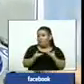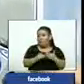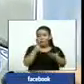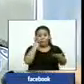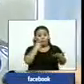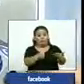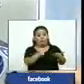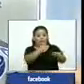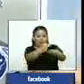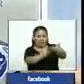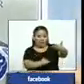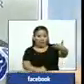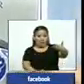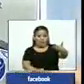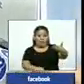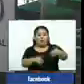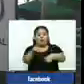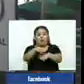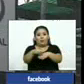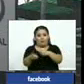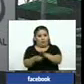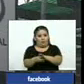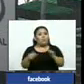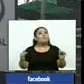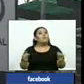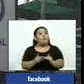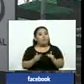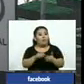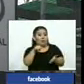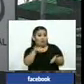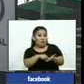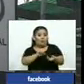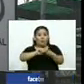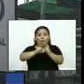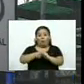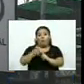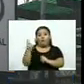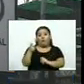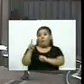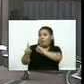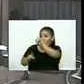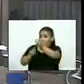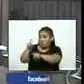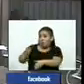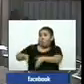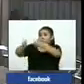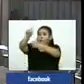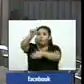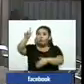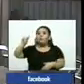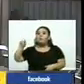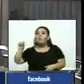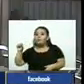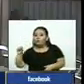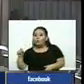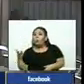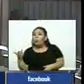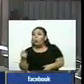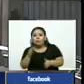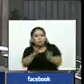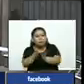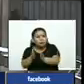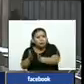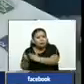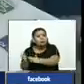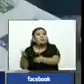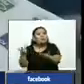aparecen en las papeletas de diputaciones. Pero esa modificación no se consultó con el Tribunal Supremo Electoral, ni se tomó en cuenta la logística que se